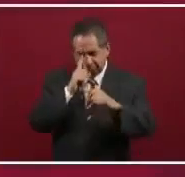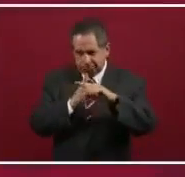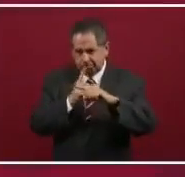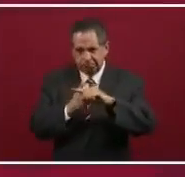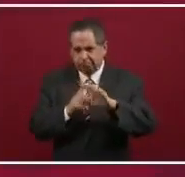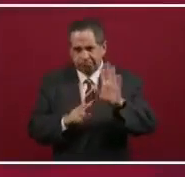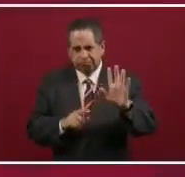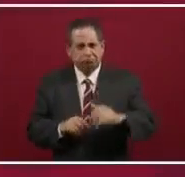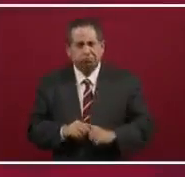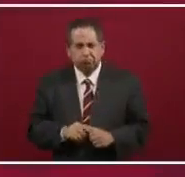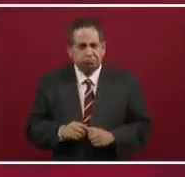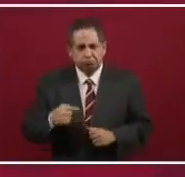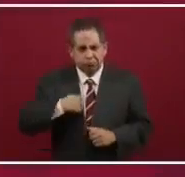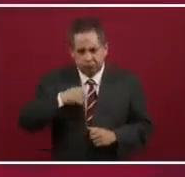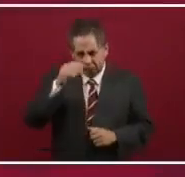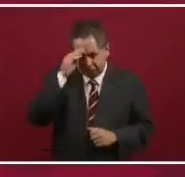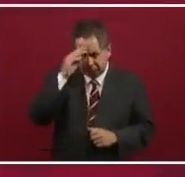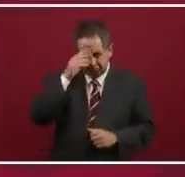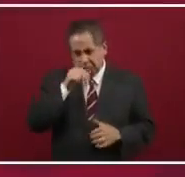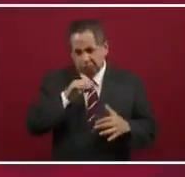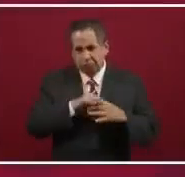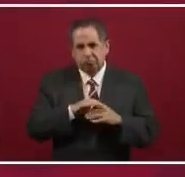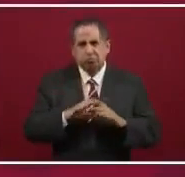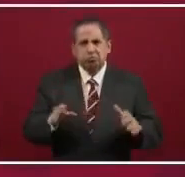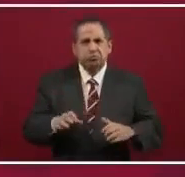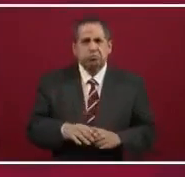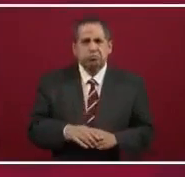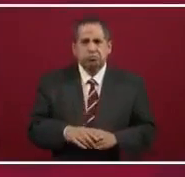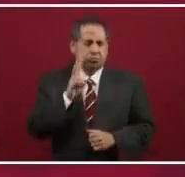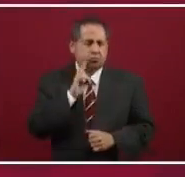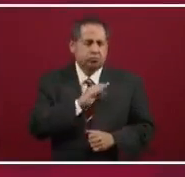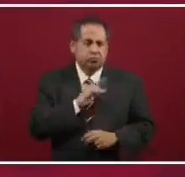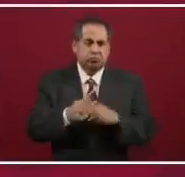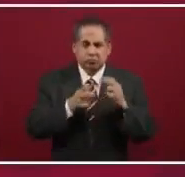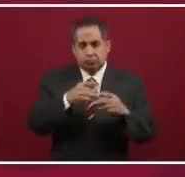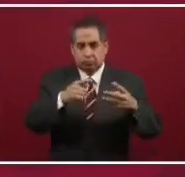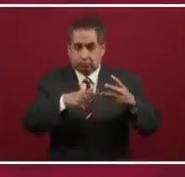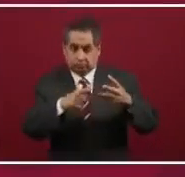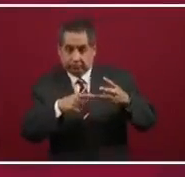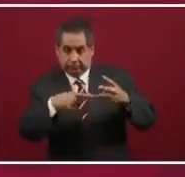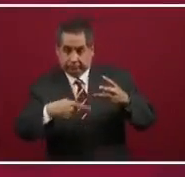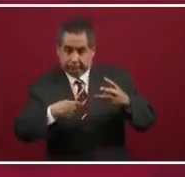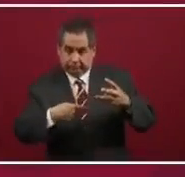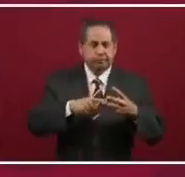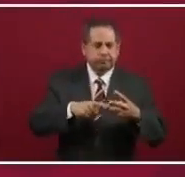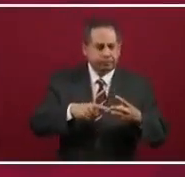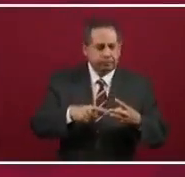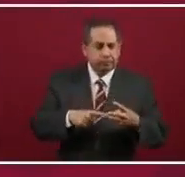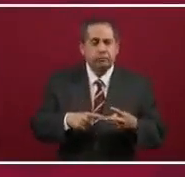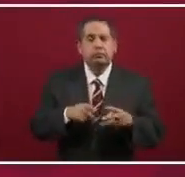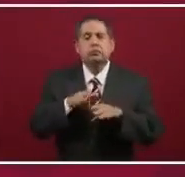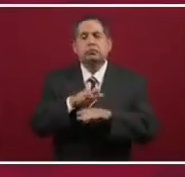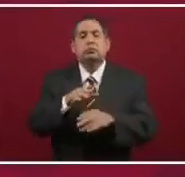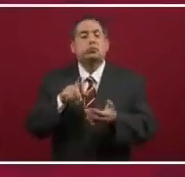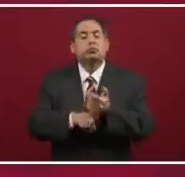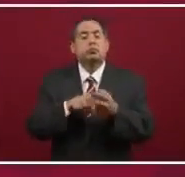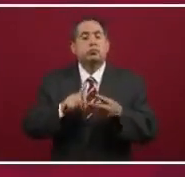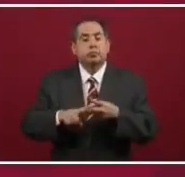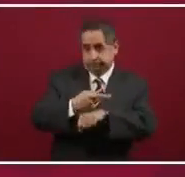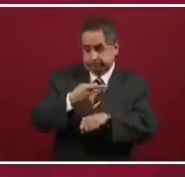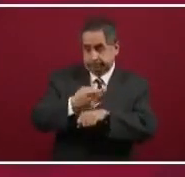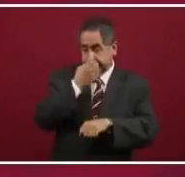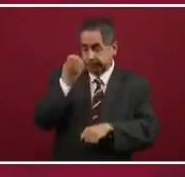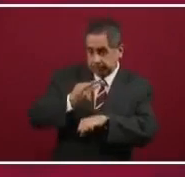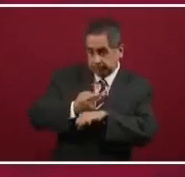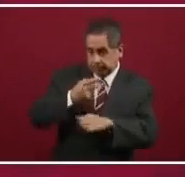Yo pienso que se va a llegar a un acuerdo. Eso es lo que puedo decir sobre tu última pregunta. Acerca de las